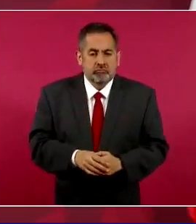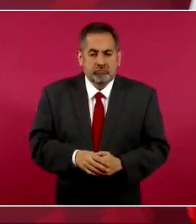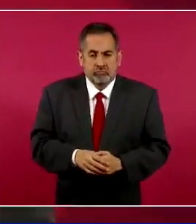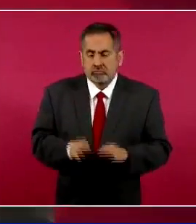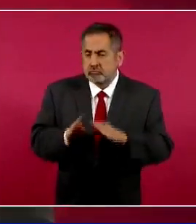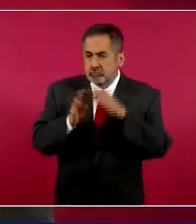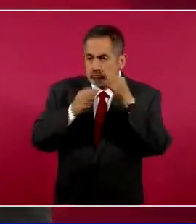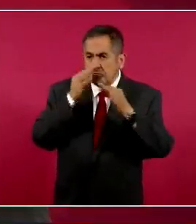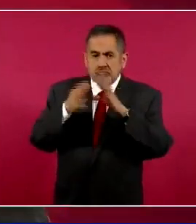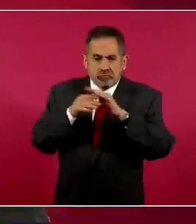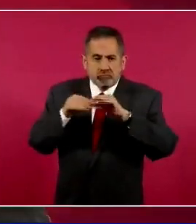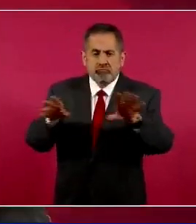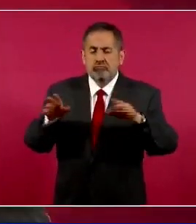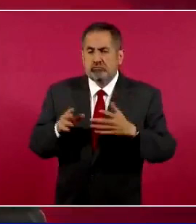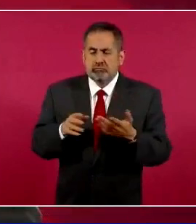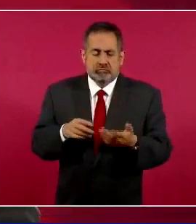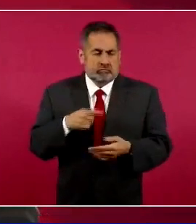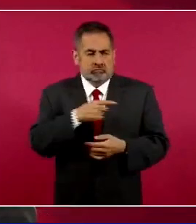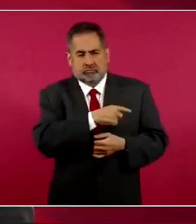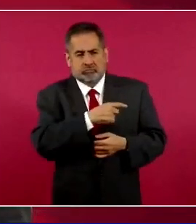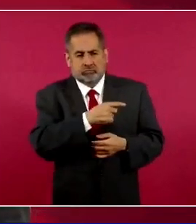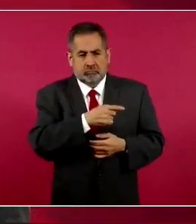de comunicación y quién no,